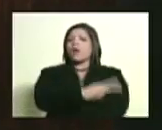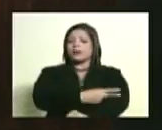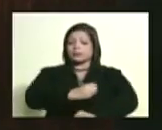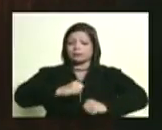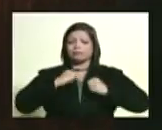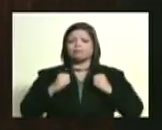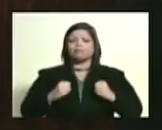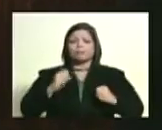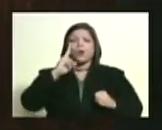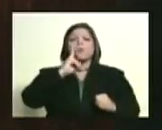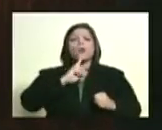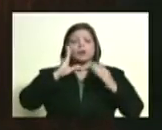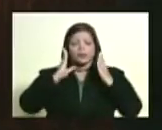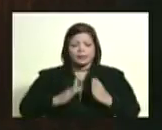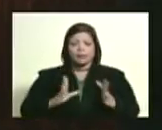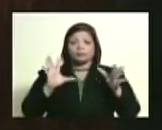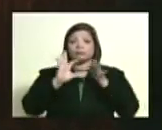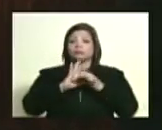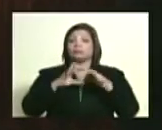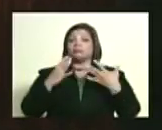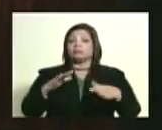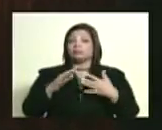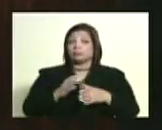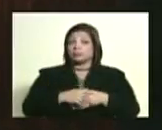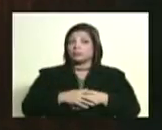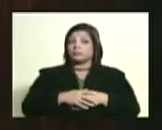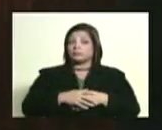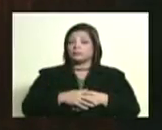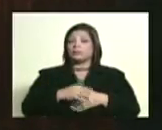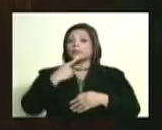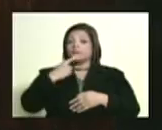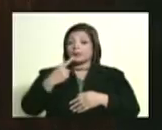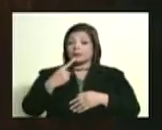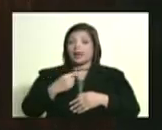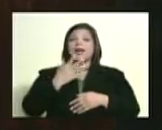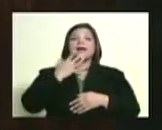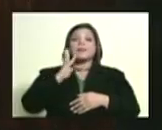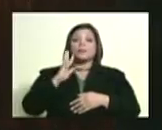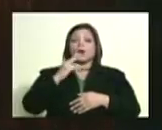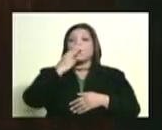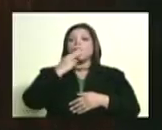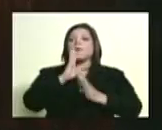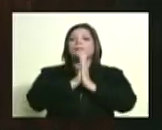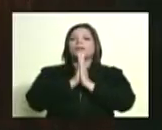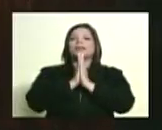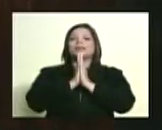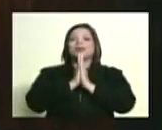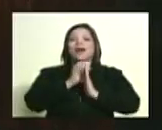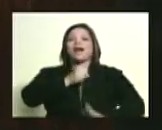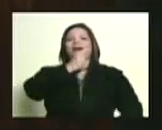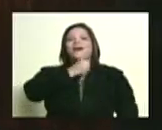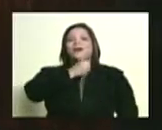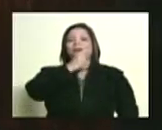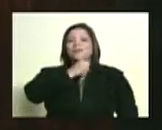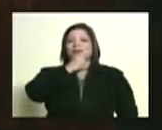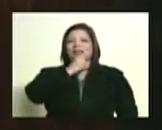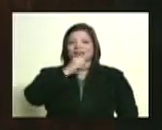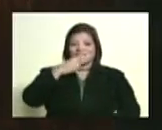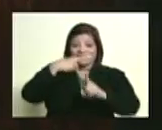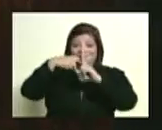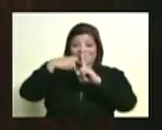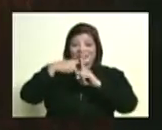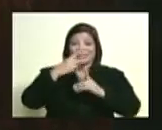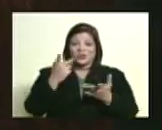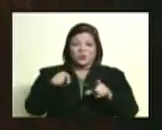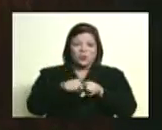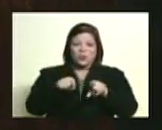fue un bolivariano. Y conjugar esas dos ideologías, y además decía que le pedía la bendición a la abuela, ¿no? Y hay un Cristo ahí que estuvo presente.